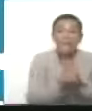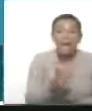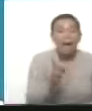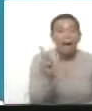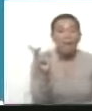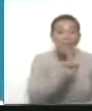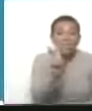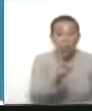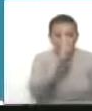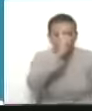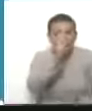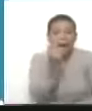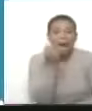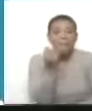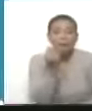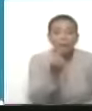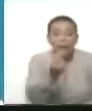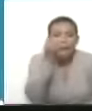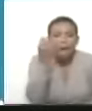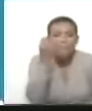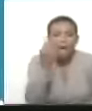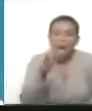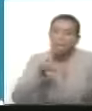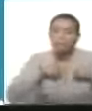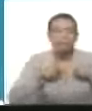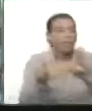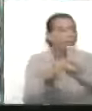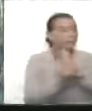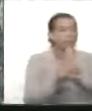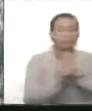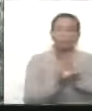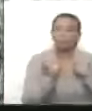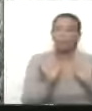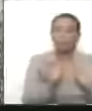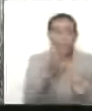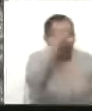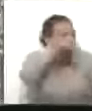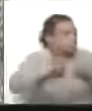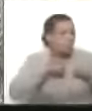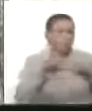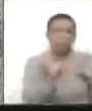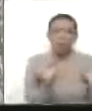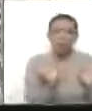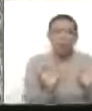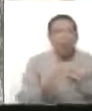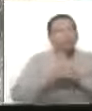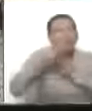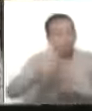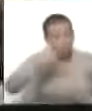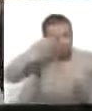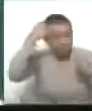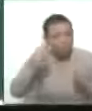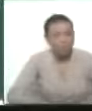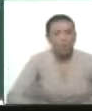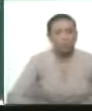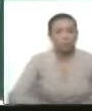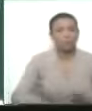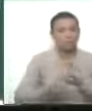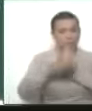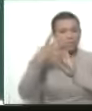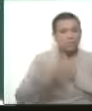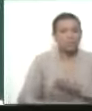jamás reconocerá esos bloques ni esas licencias jamás y haremos valer nuestra soberanía